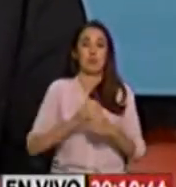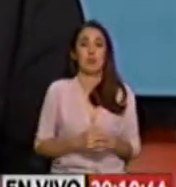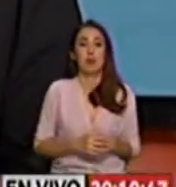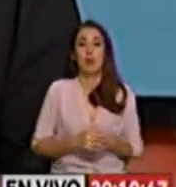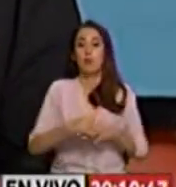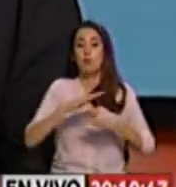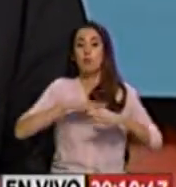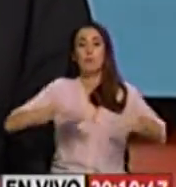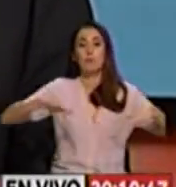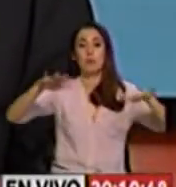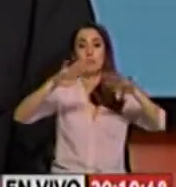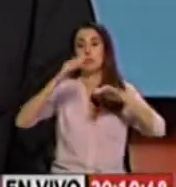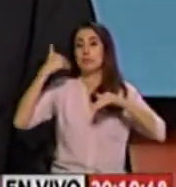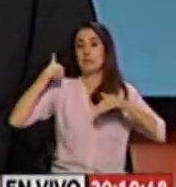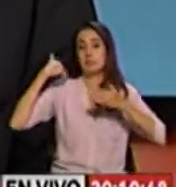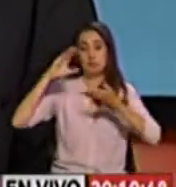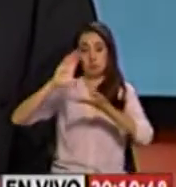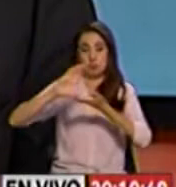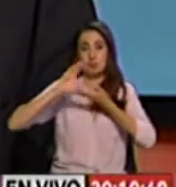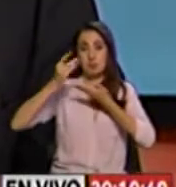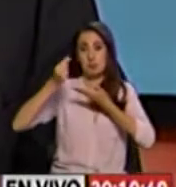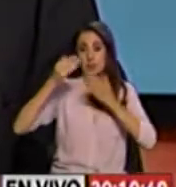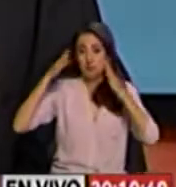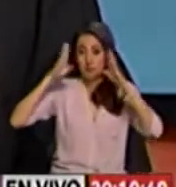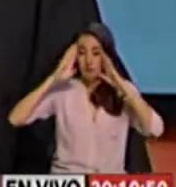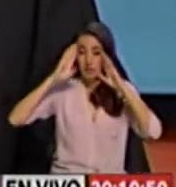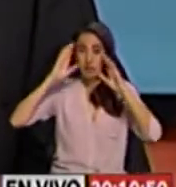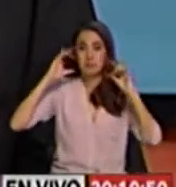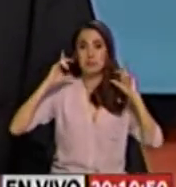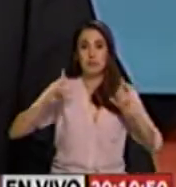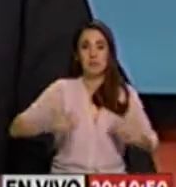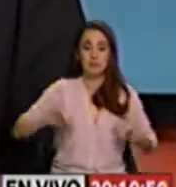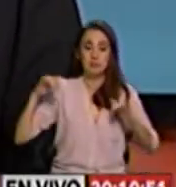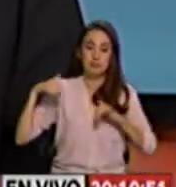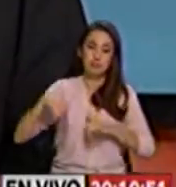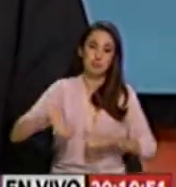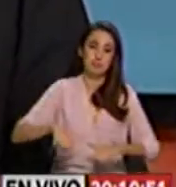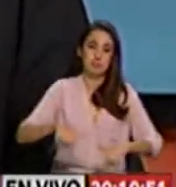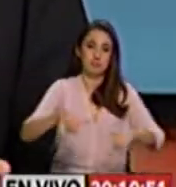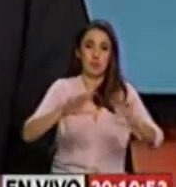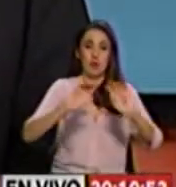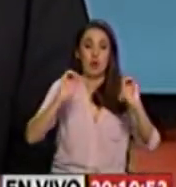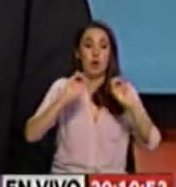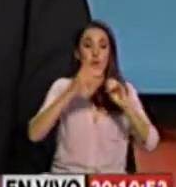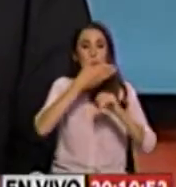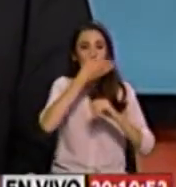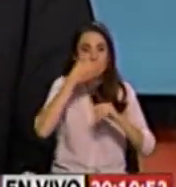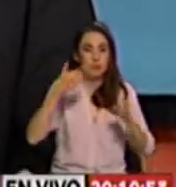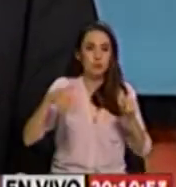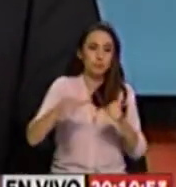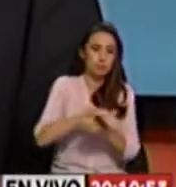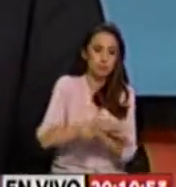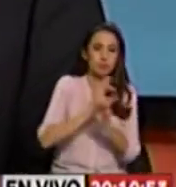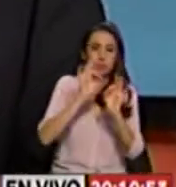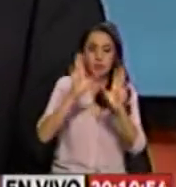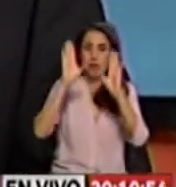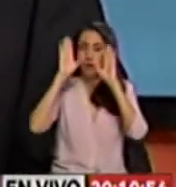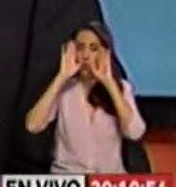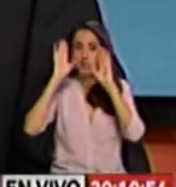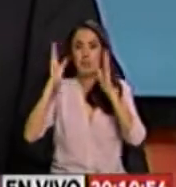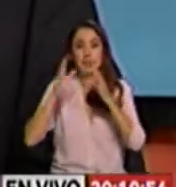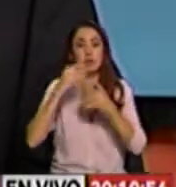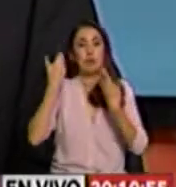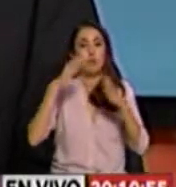pueblo que tiene un buen presupuesto para salud es un pueblo que va a permanecer sano o por lo menos va a estar preparado para